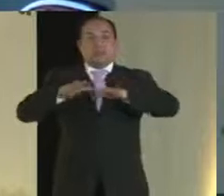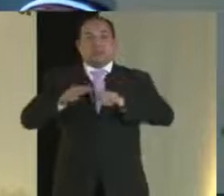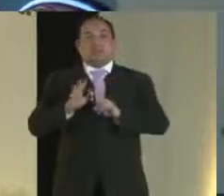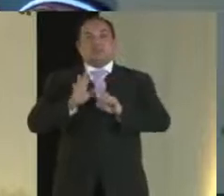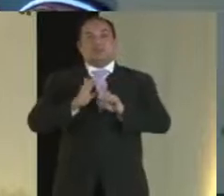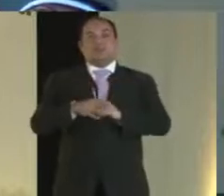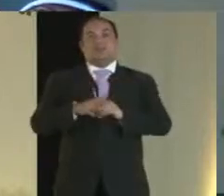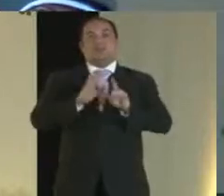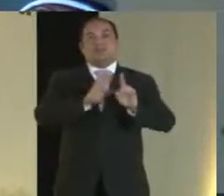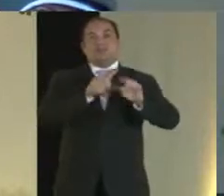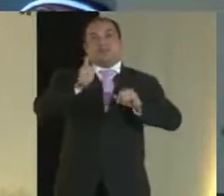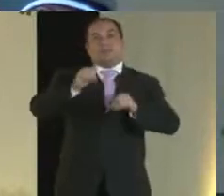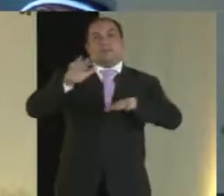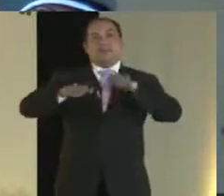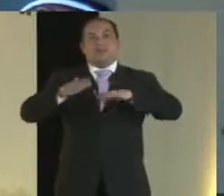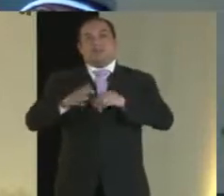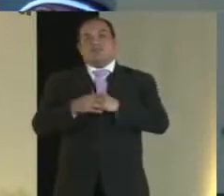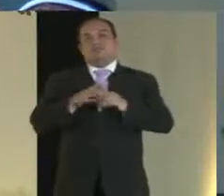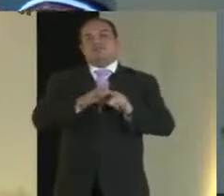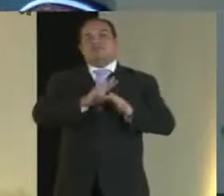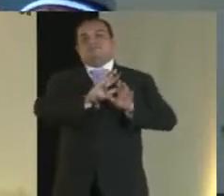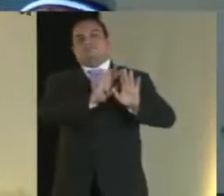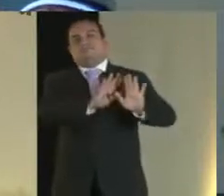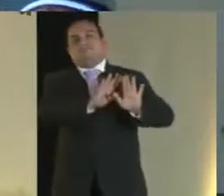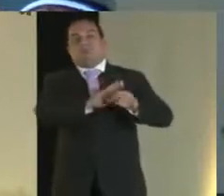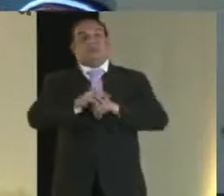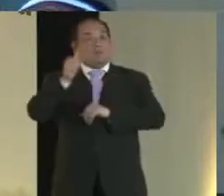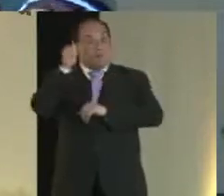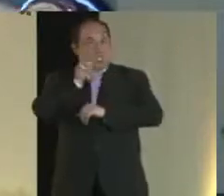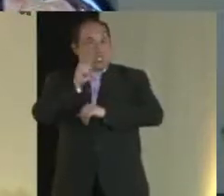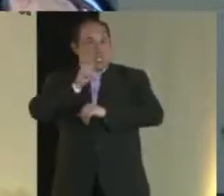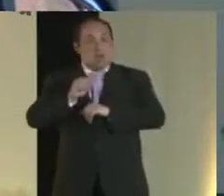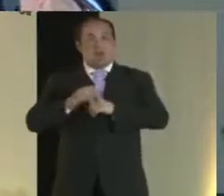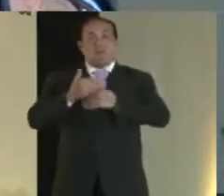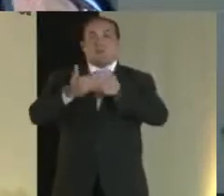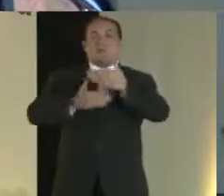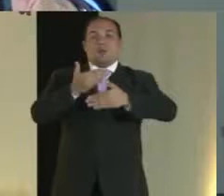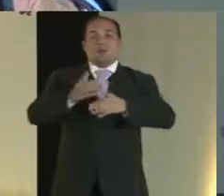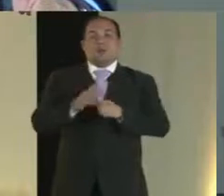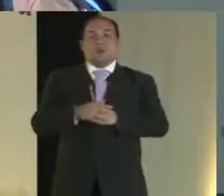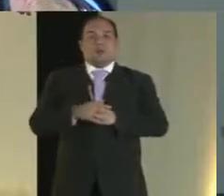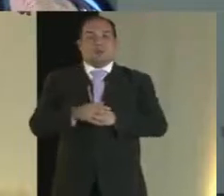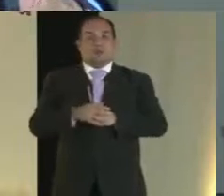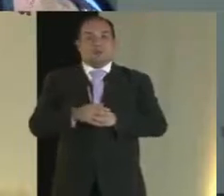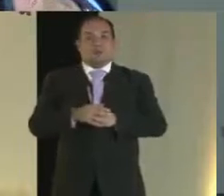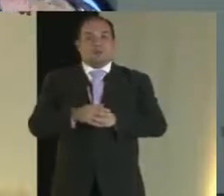siguen y en otras los repudian. Pero siempre este proceso fluye frecuentemente,